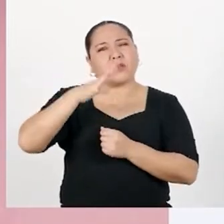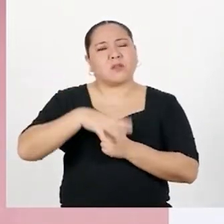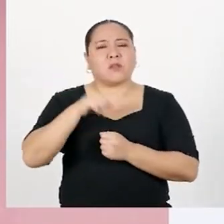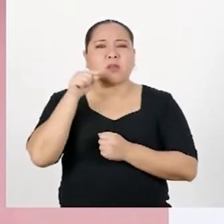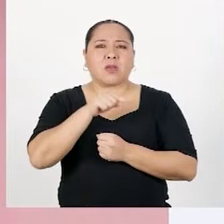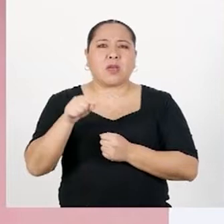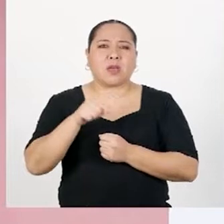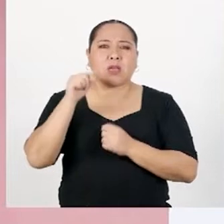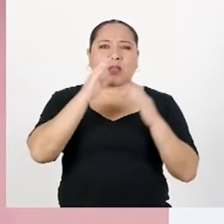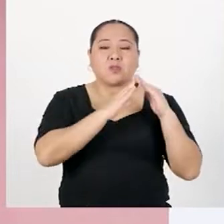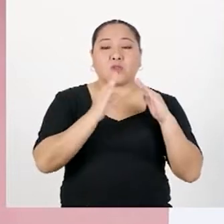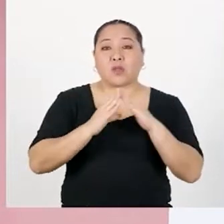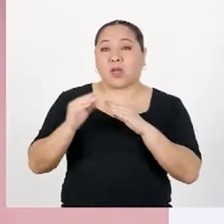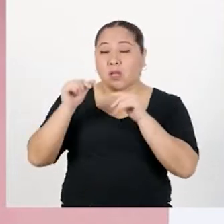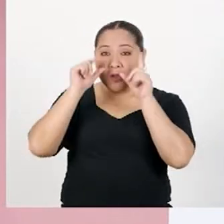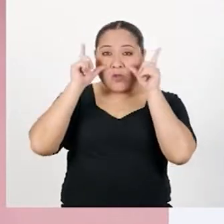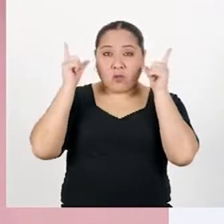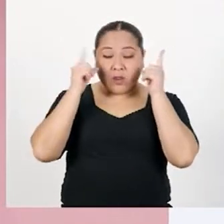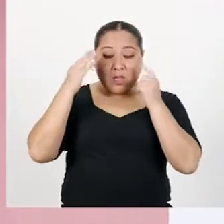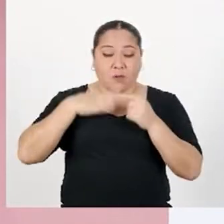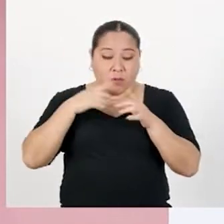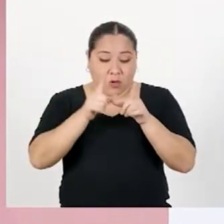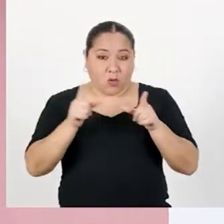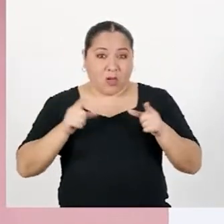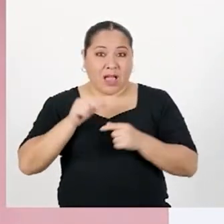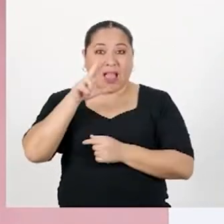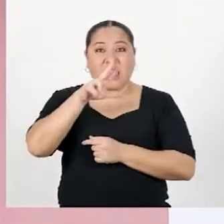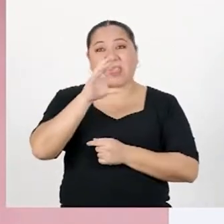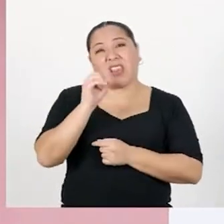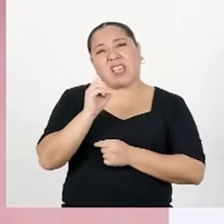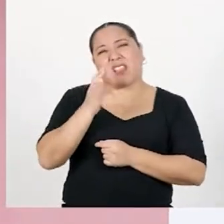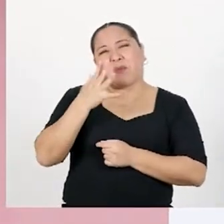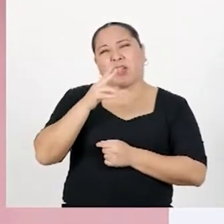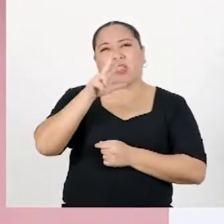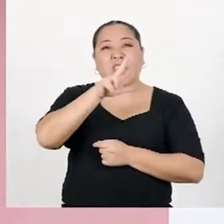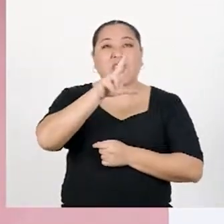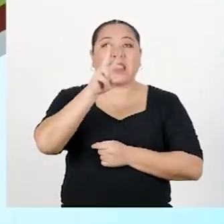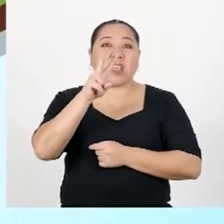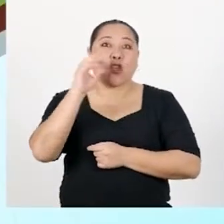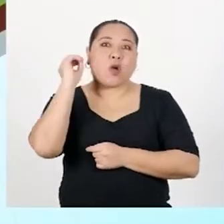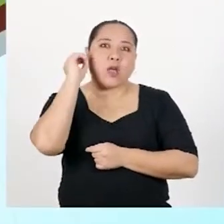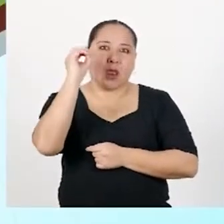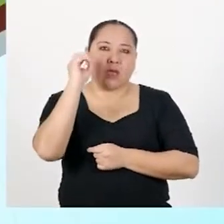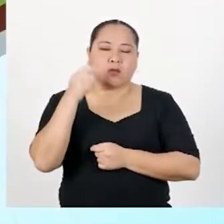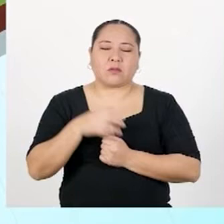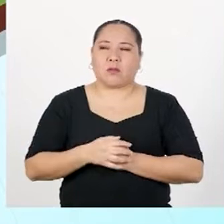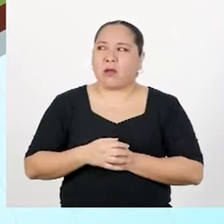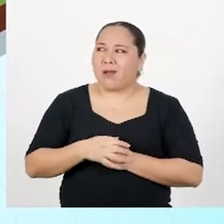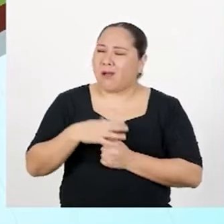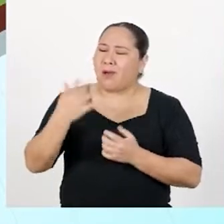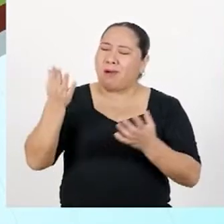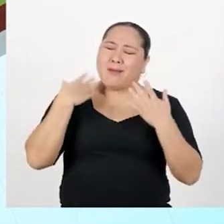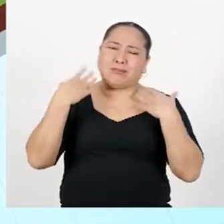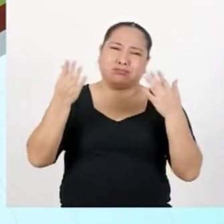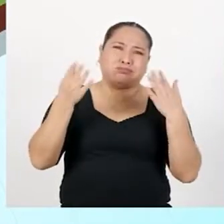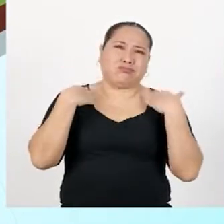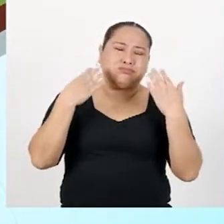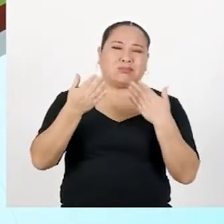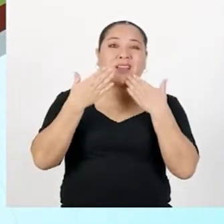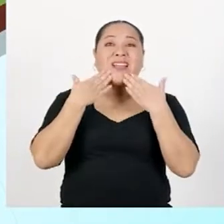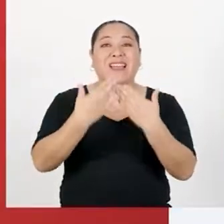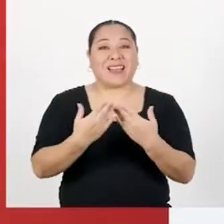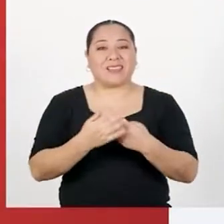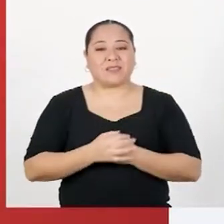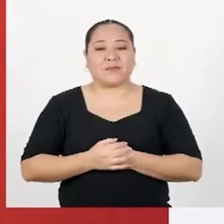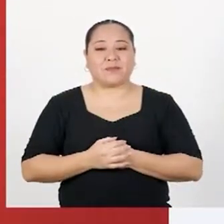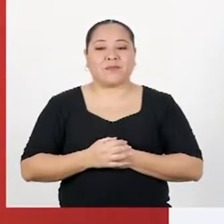que hay en la ciudad de Loreto y en mi zona son de 30 a 32 grados. ¡Claro! ¡Qué calor!